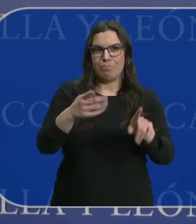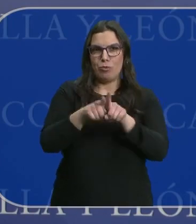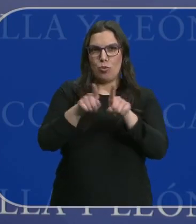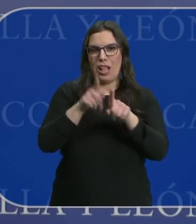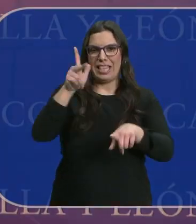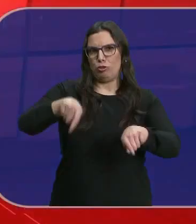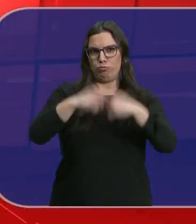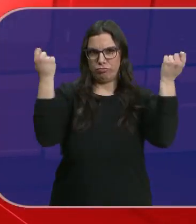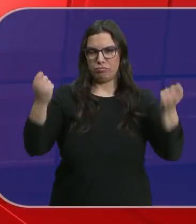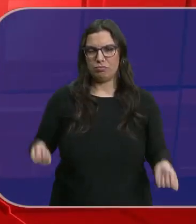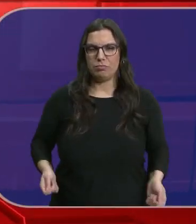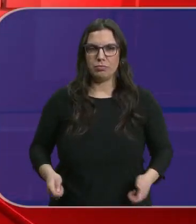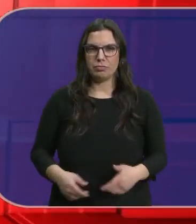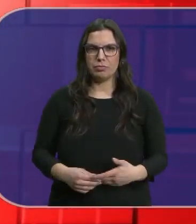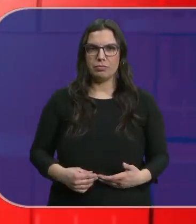atropello.